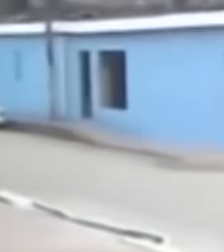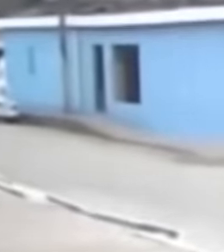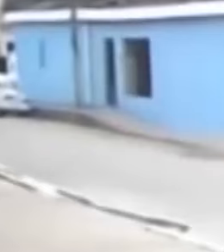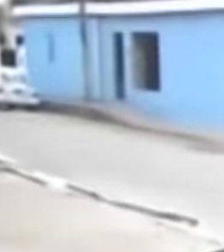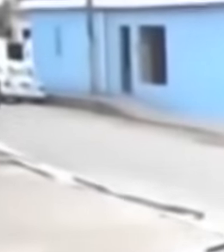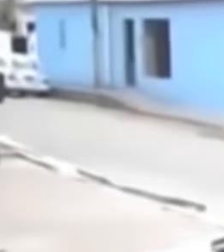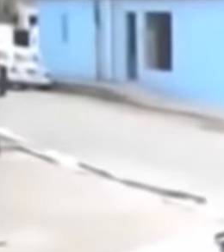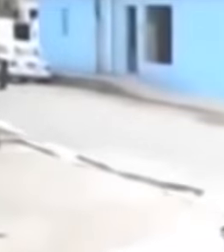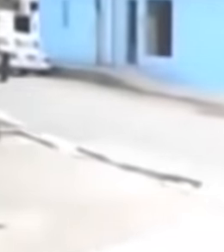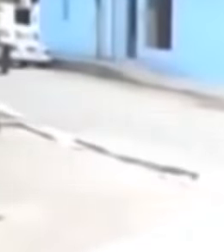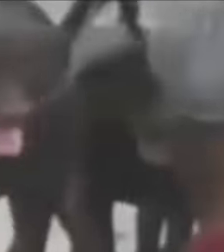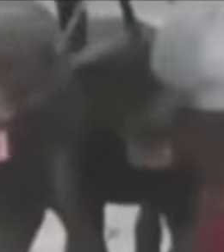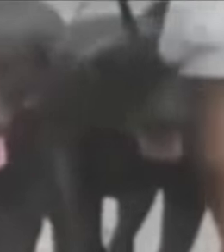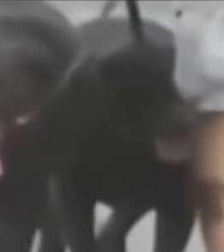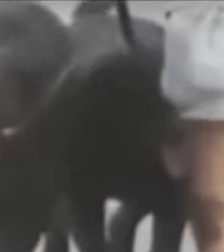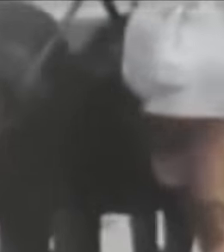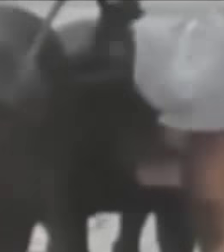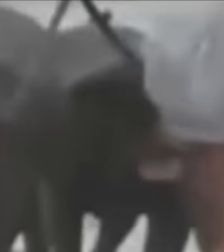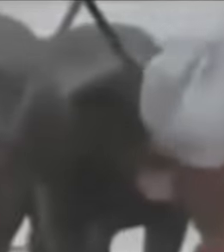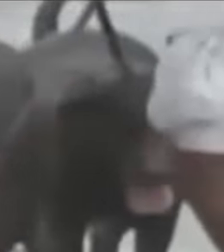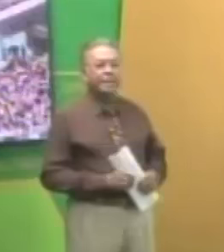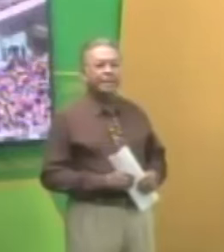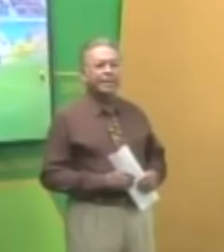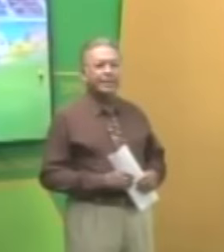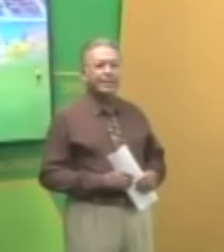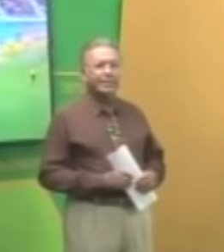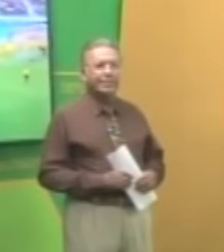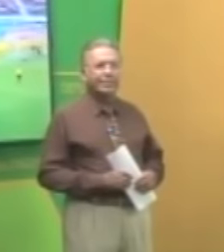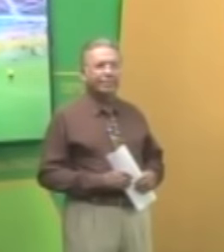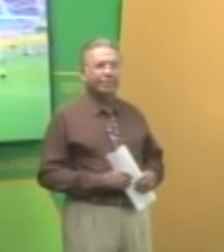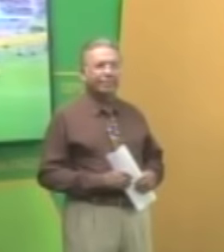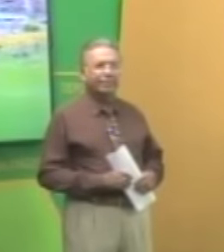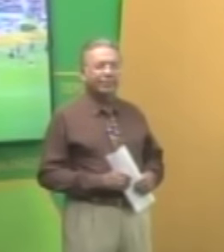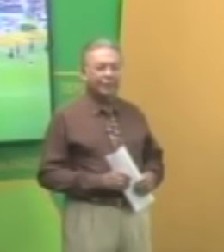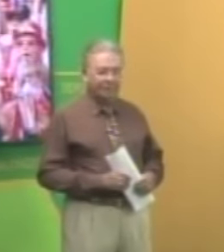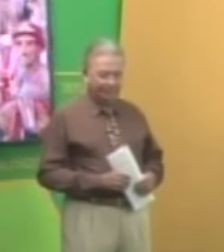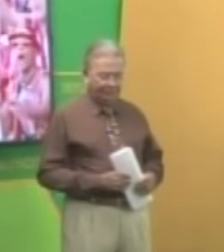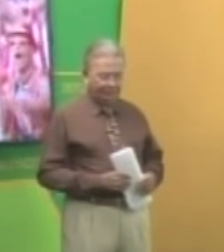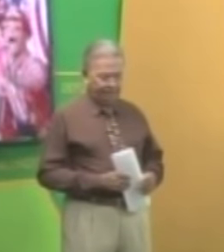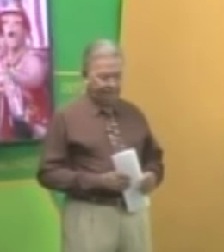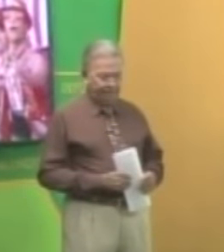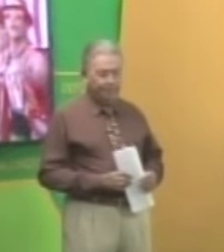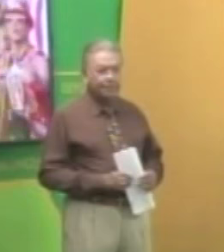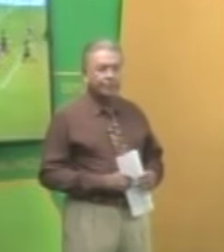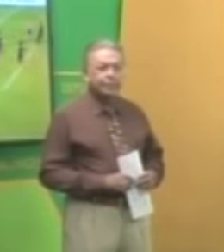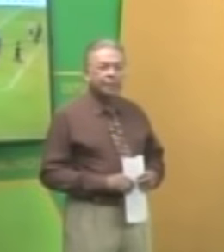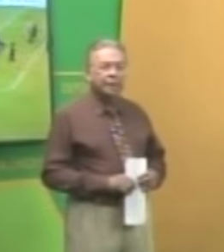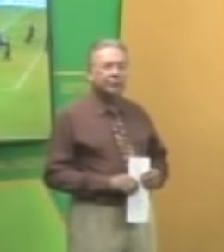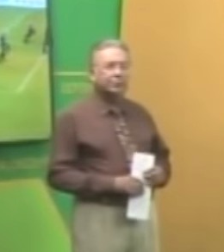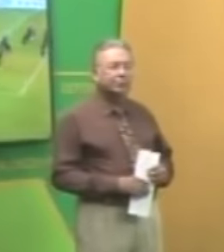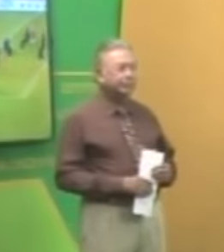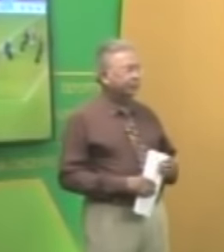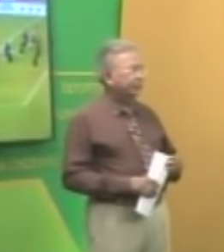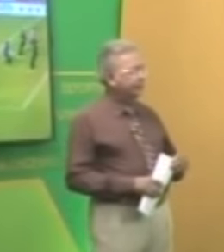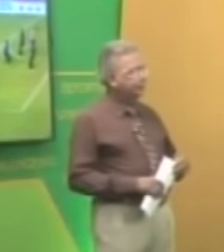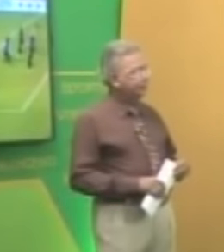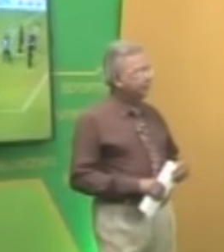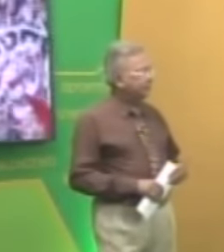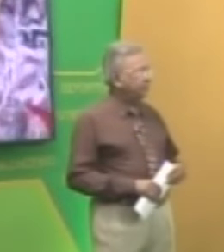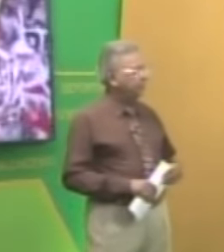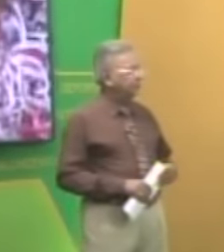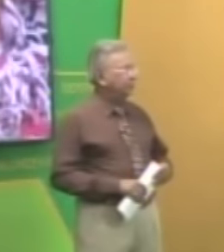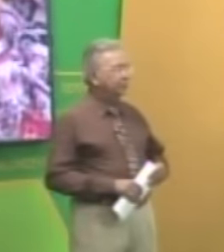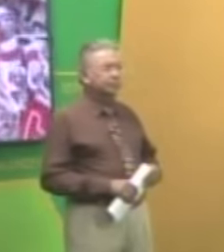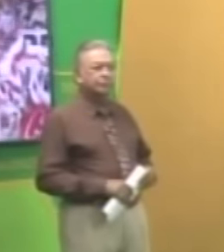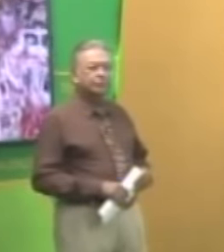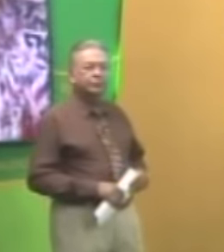hablando en el transcurso de nuestra presente emisión. Muy buenas noches, esas son las noticias de las 6:30 por aquí por Telecaribe. Las noticias de